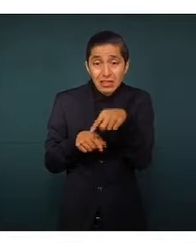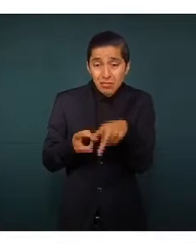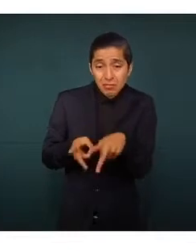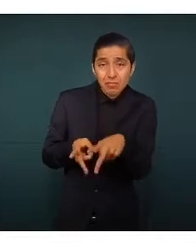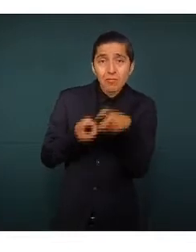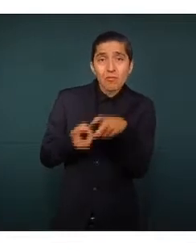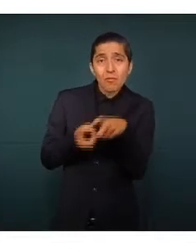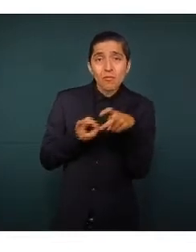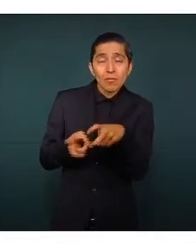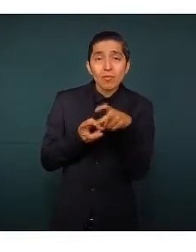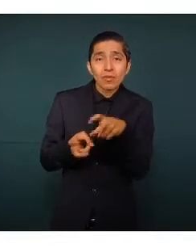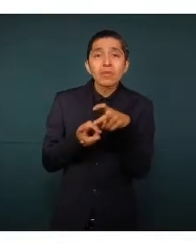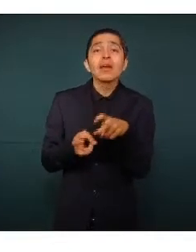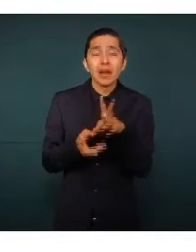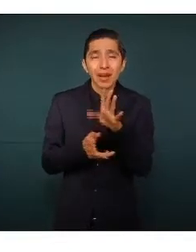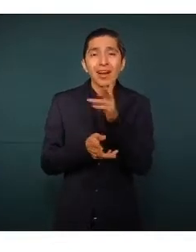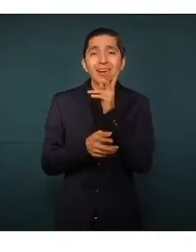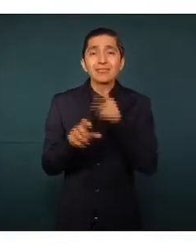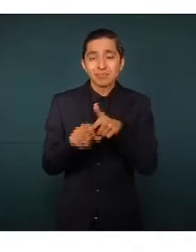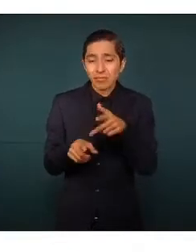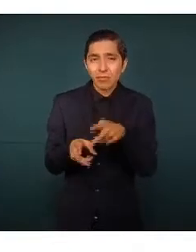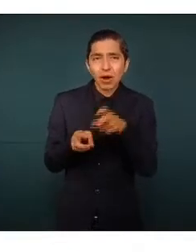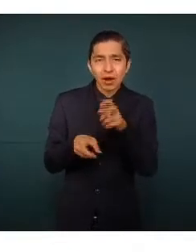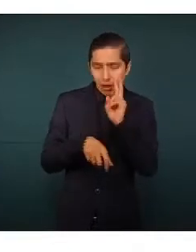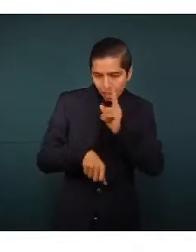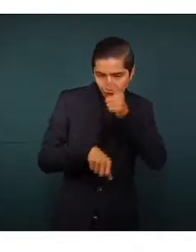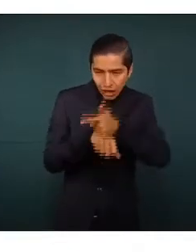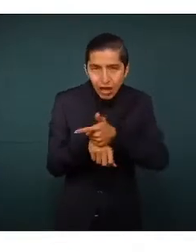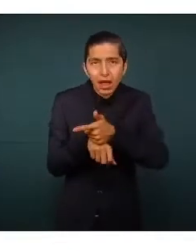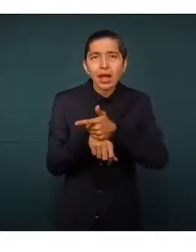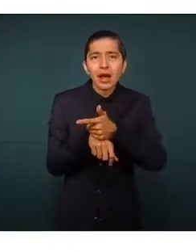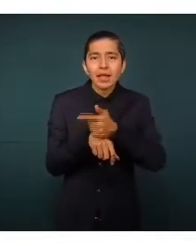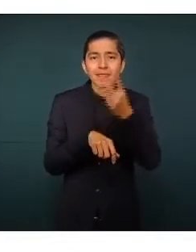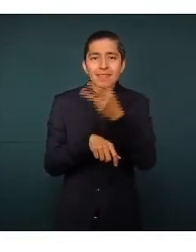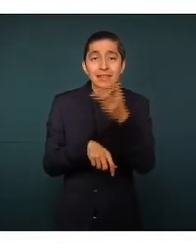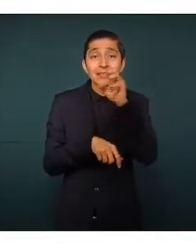combustible, donde se han detectado las